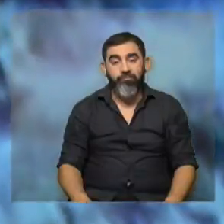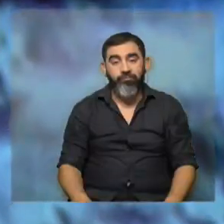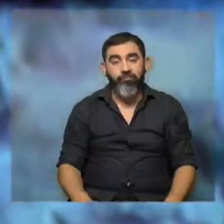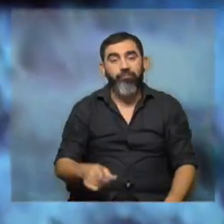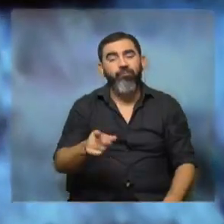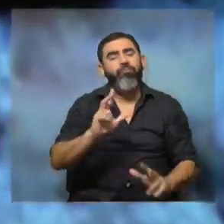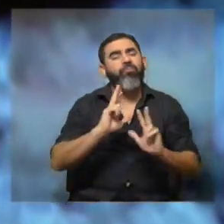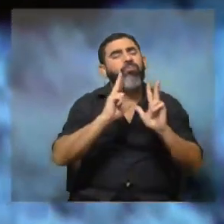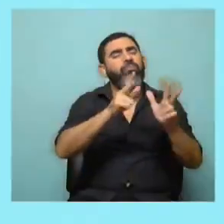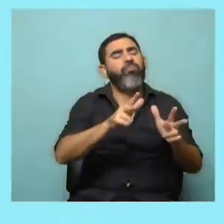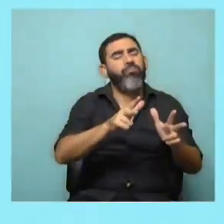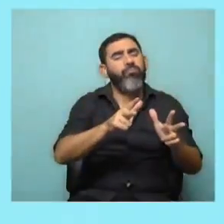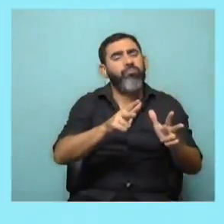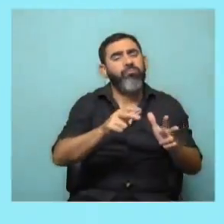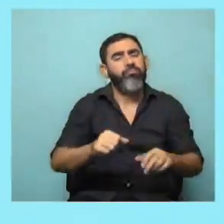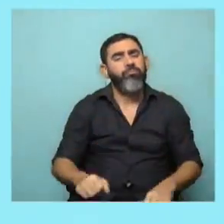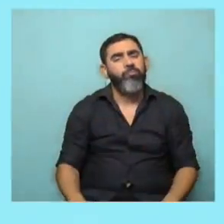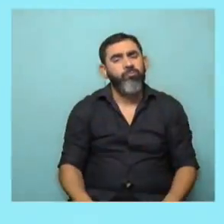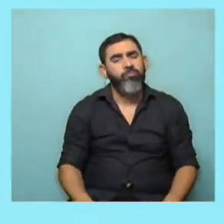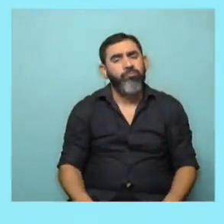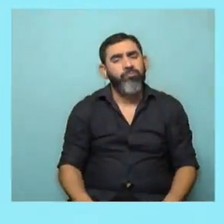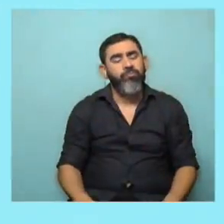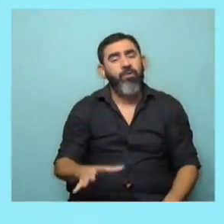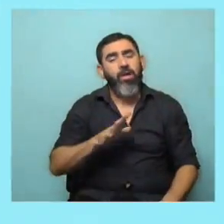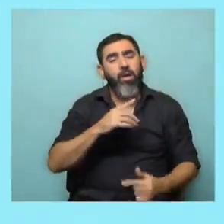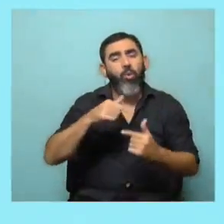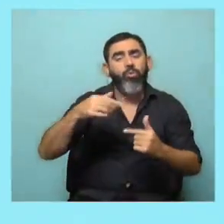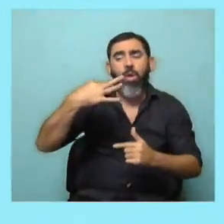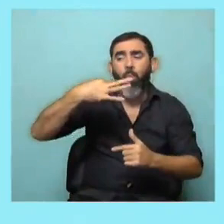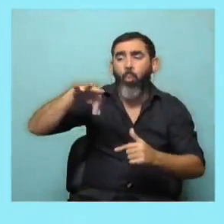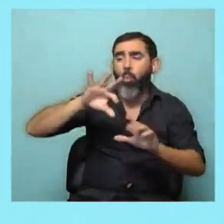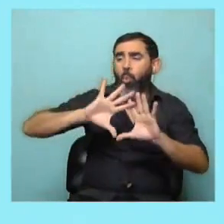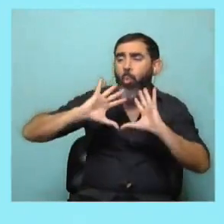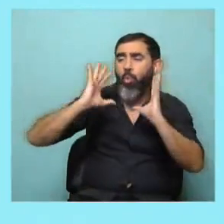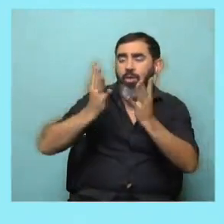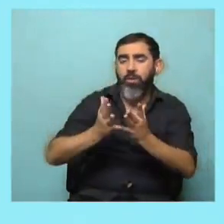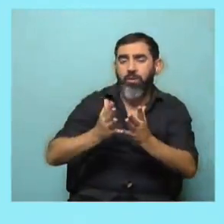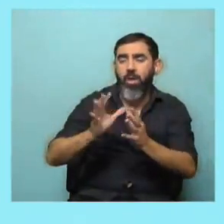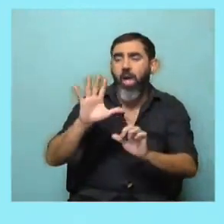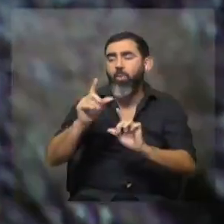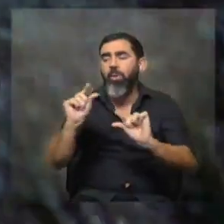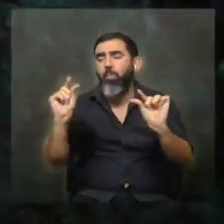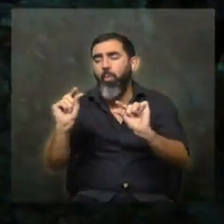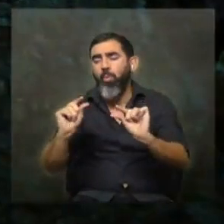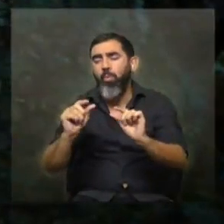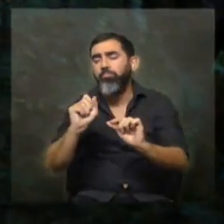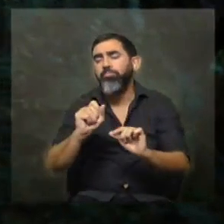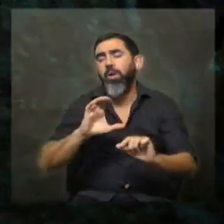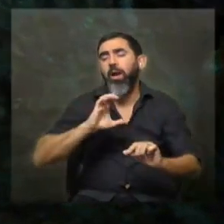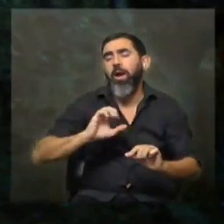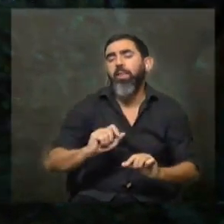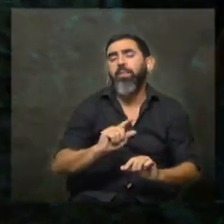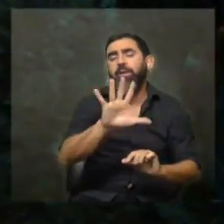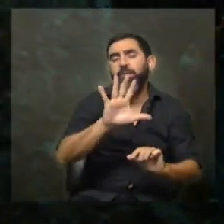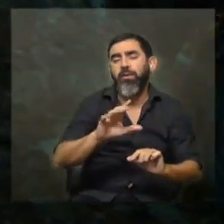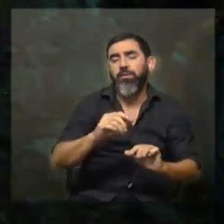recién, Graciela, que hay piezas únicas, hay piezas que son escasas. ¿Cuáles son las particularidades de esta colección?